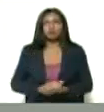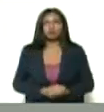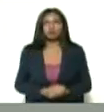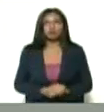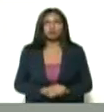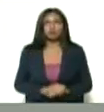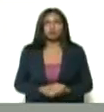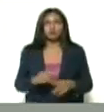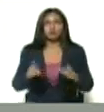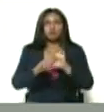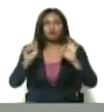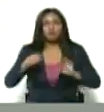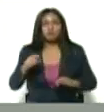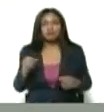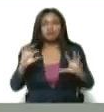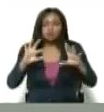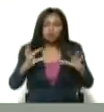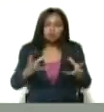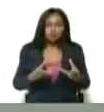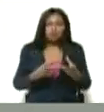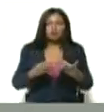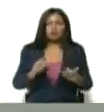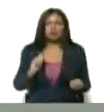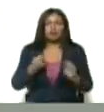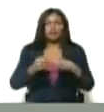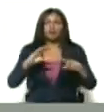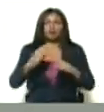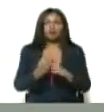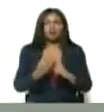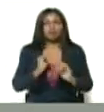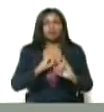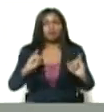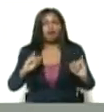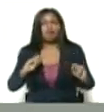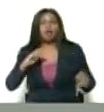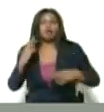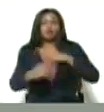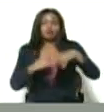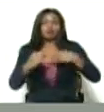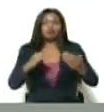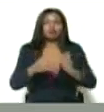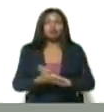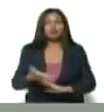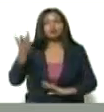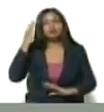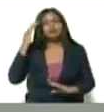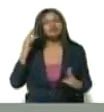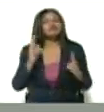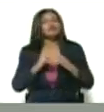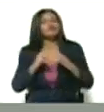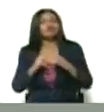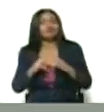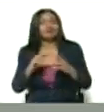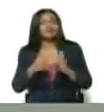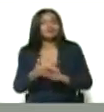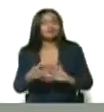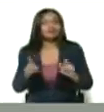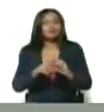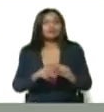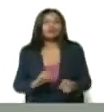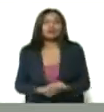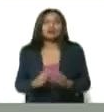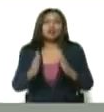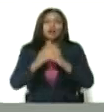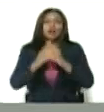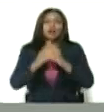esta pandemia en cuanto a el cambio cultural que ya había dado la revolución sobre qué es un saber, qué es un conocimiento. En los hogares,